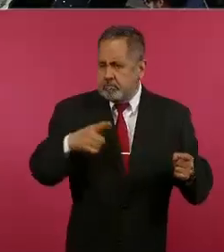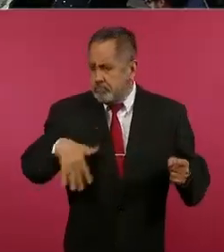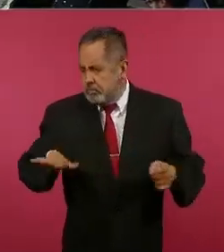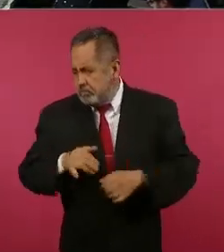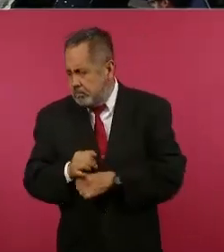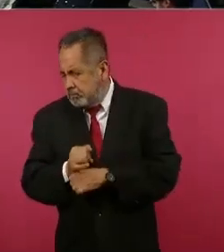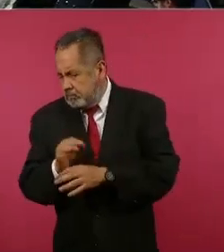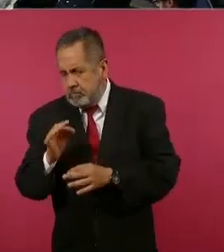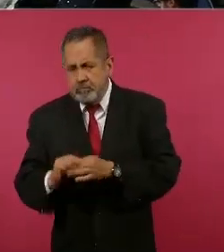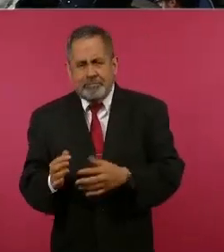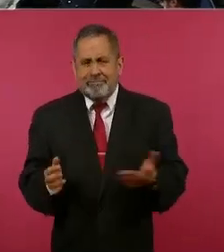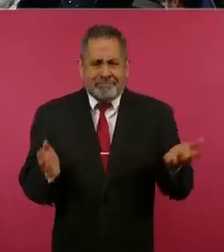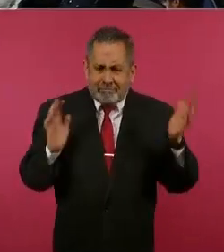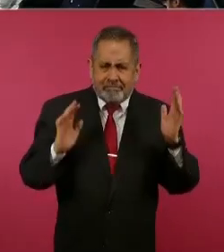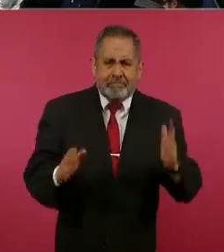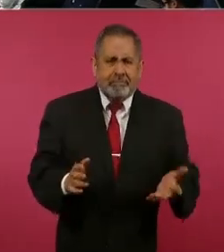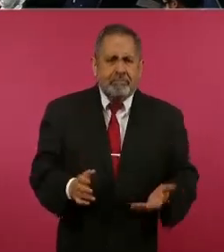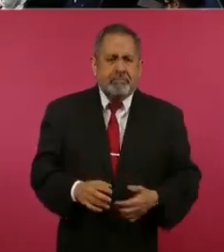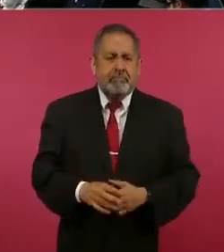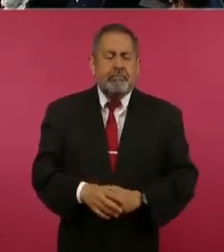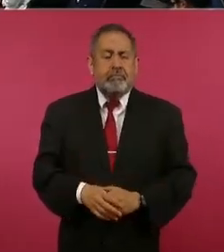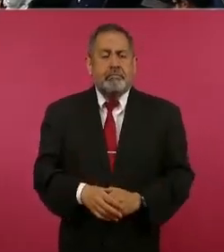En ningún caso de